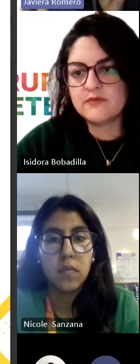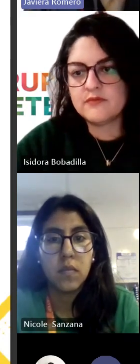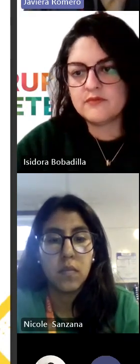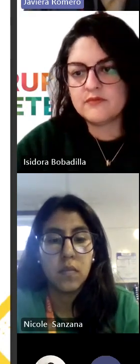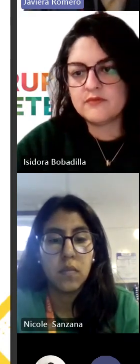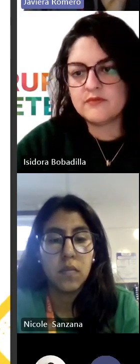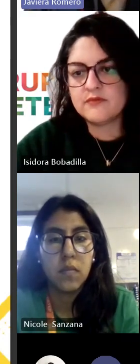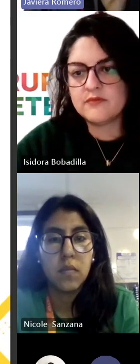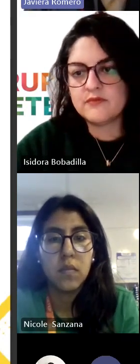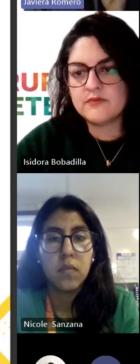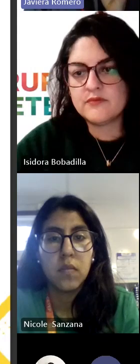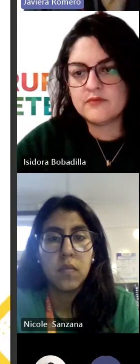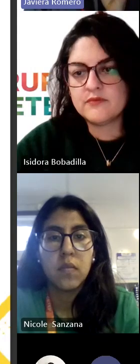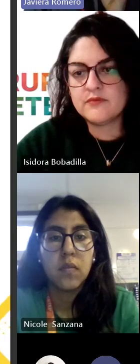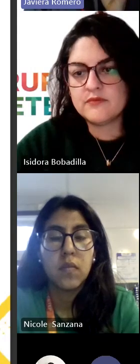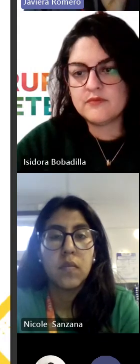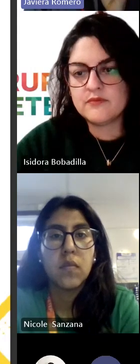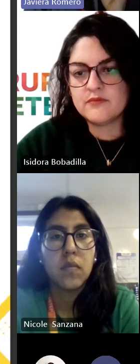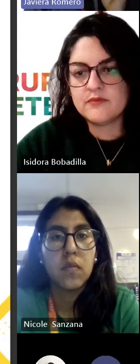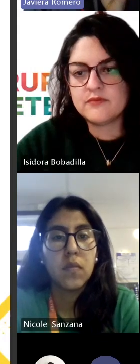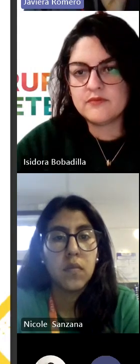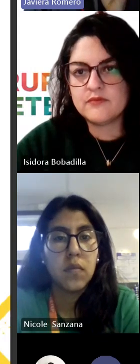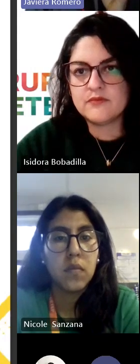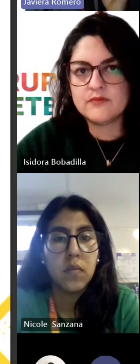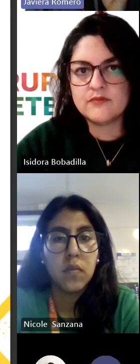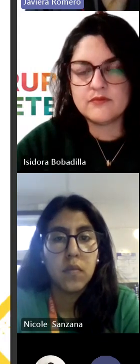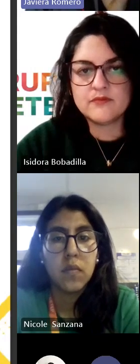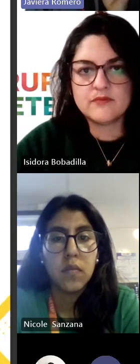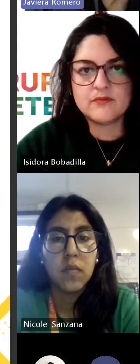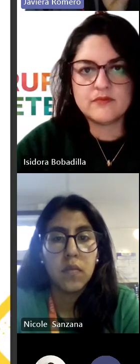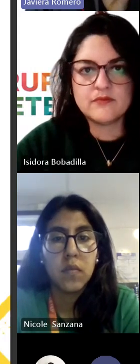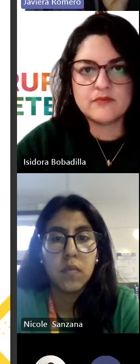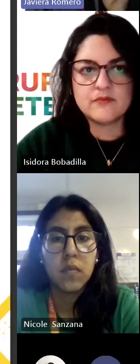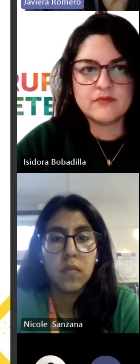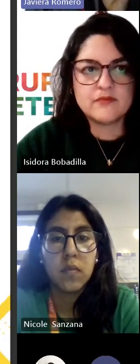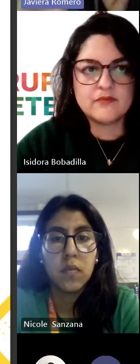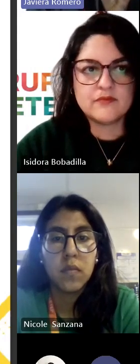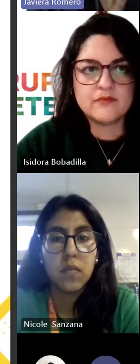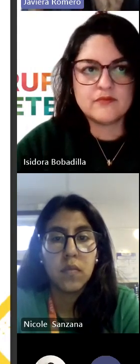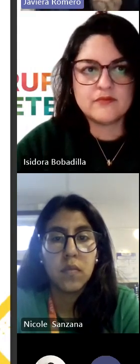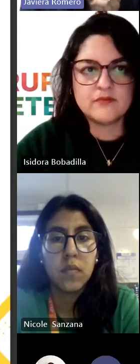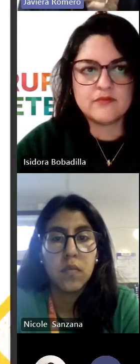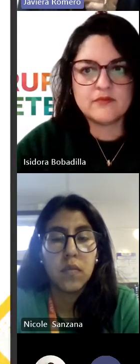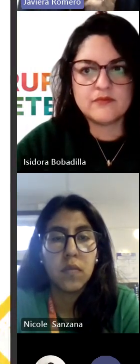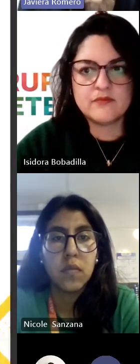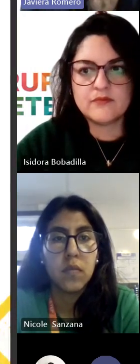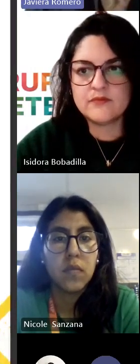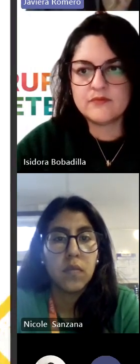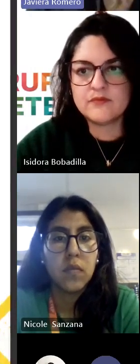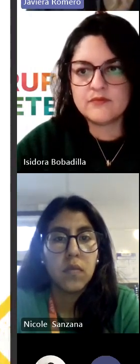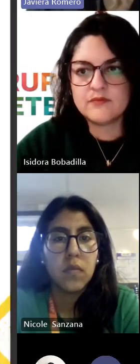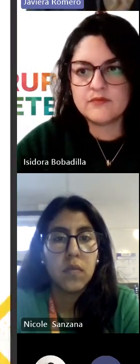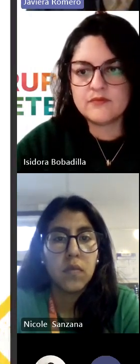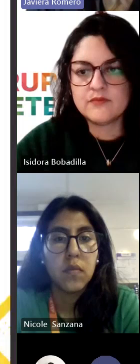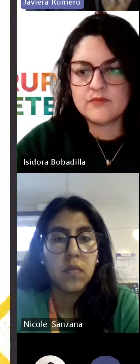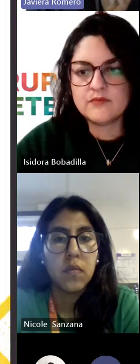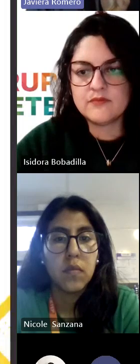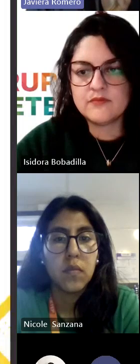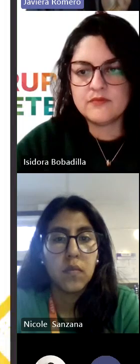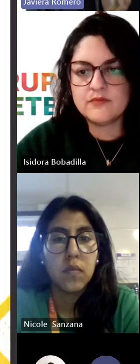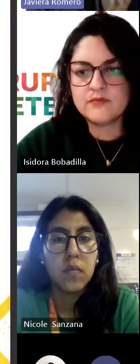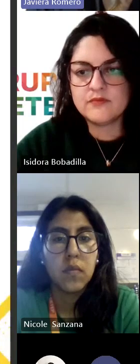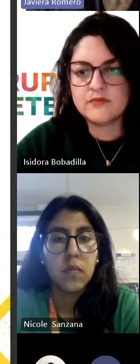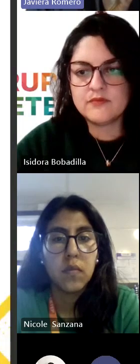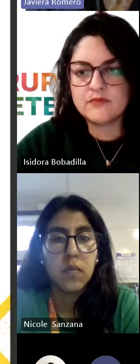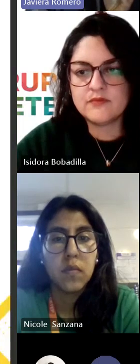asociado. Por tanto, hay muchas personas hoy en día que refieren que para poder eliminar el estigma de lo que es